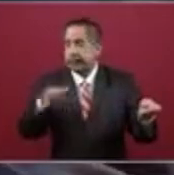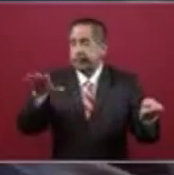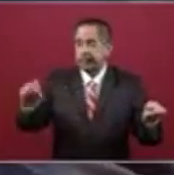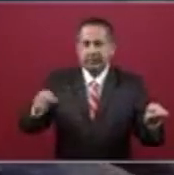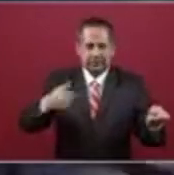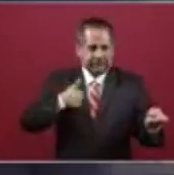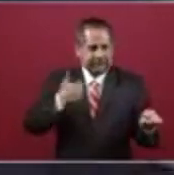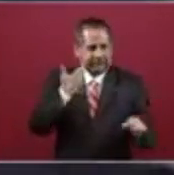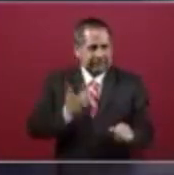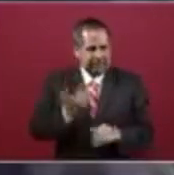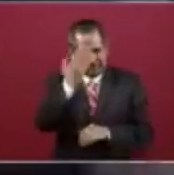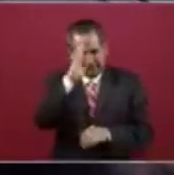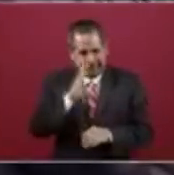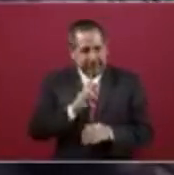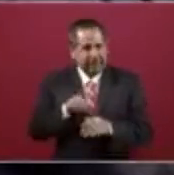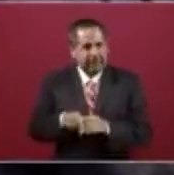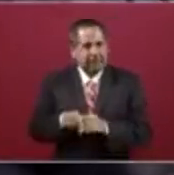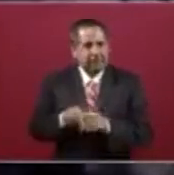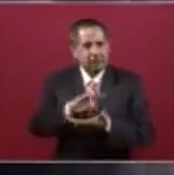por